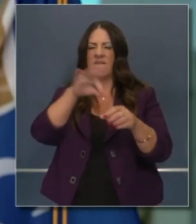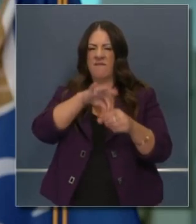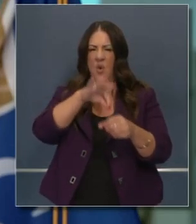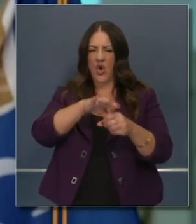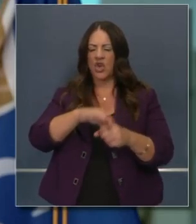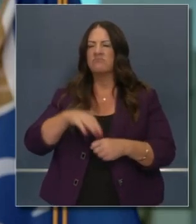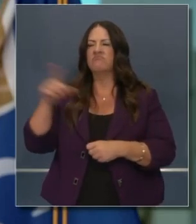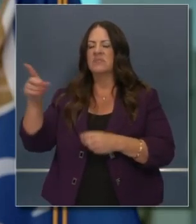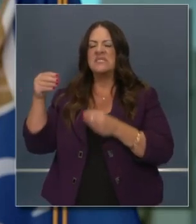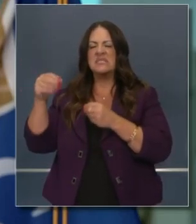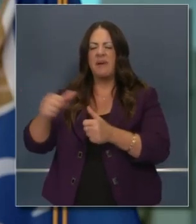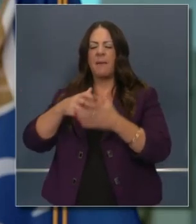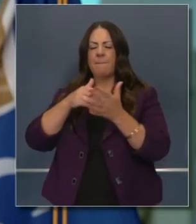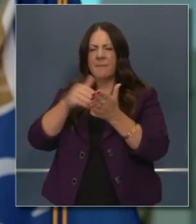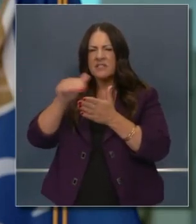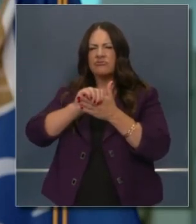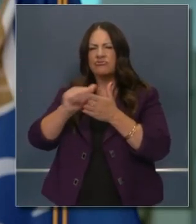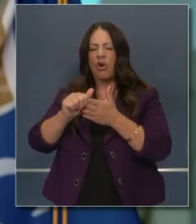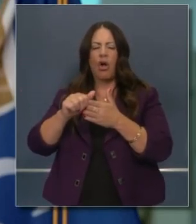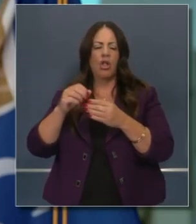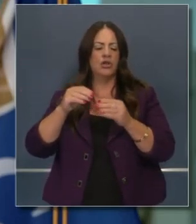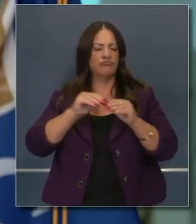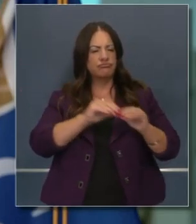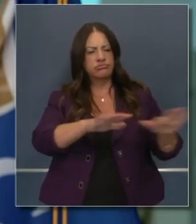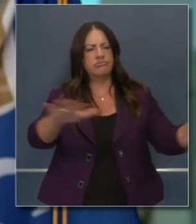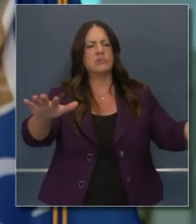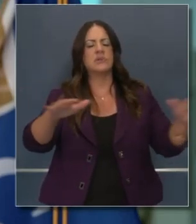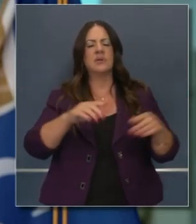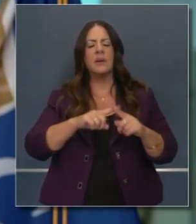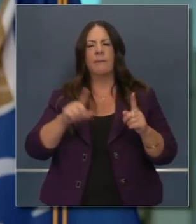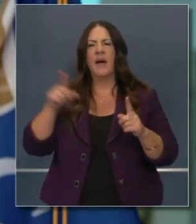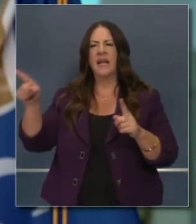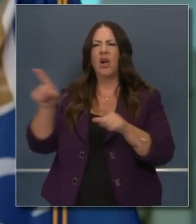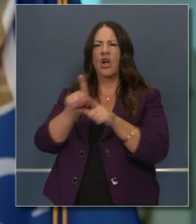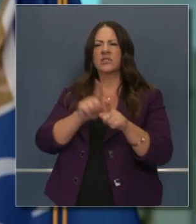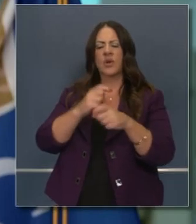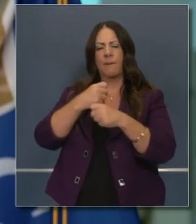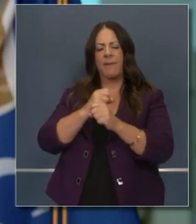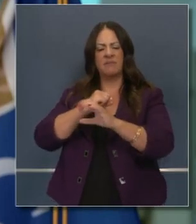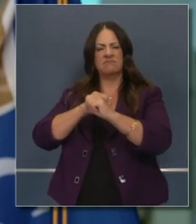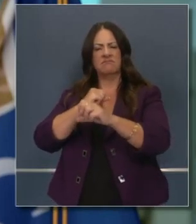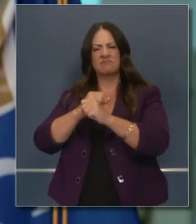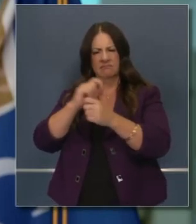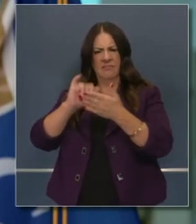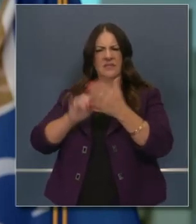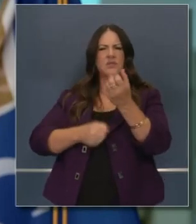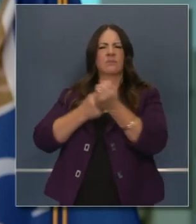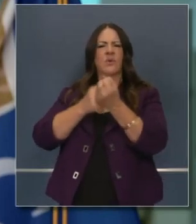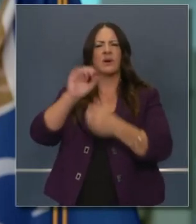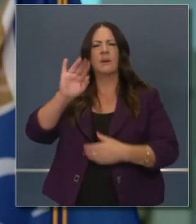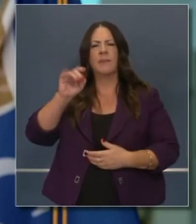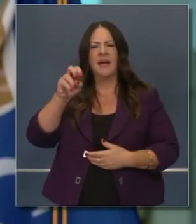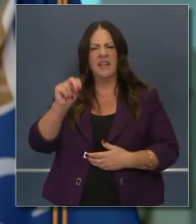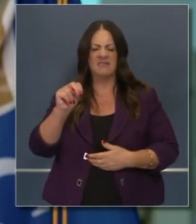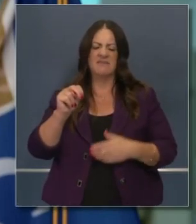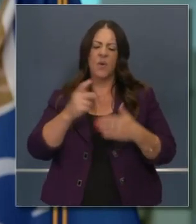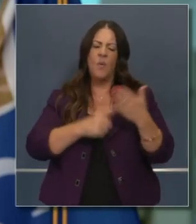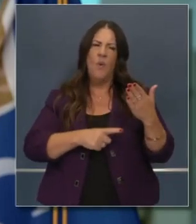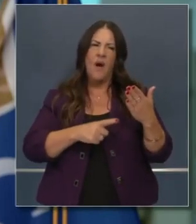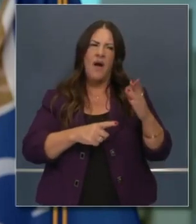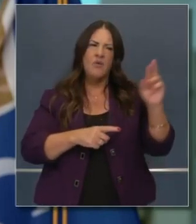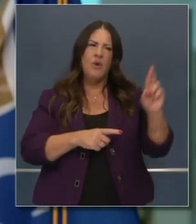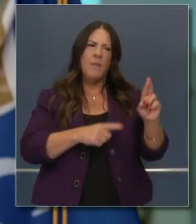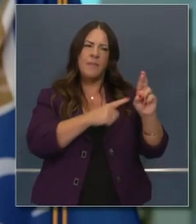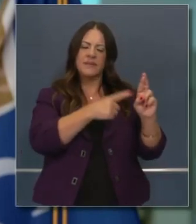$45 millones para llegar a la gente, para incitar e invitar a la gente a votar, sobre todo las personas